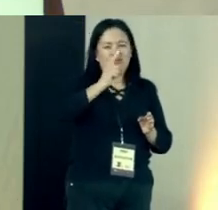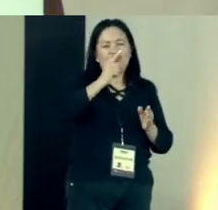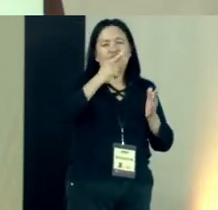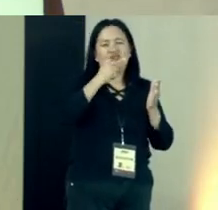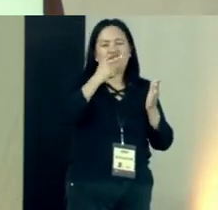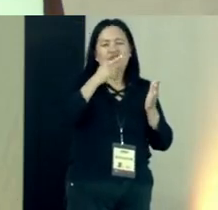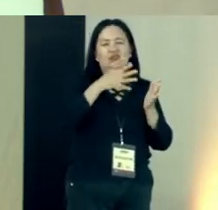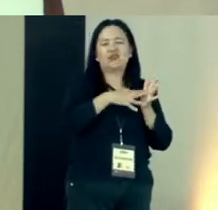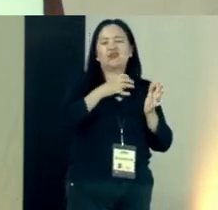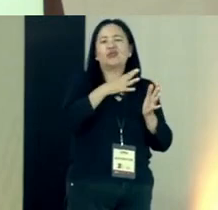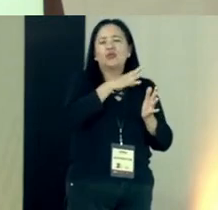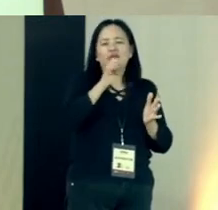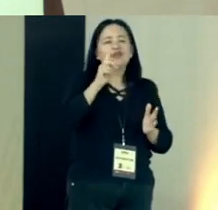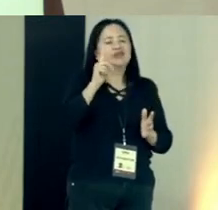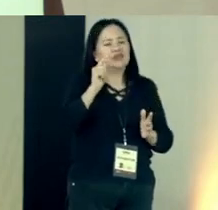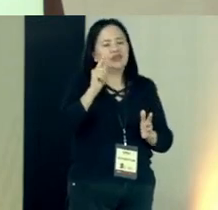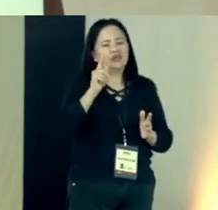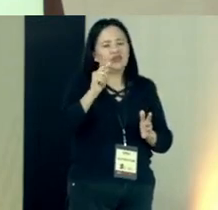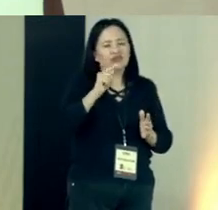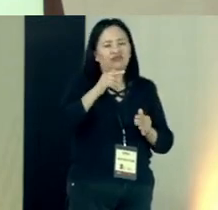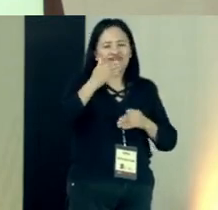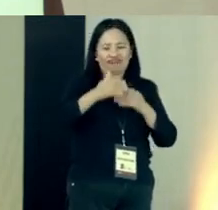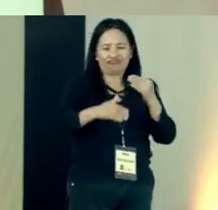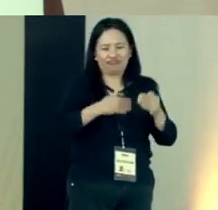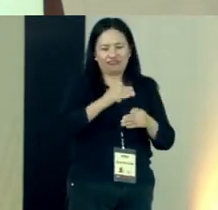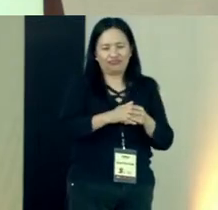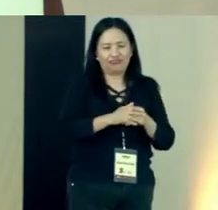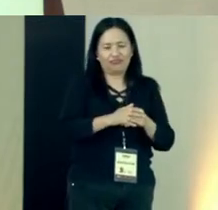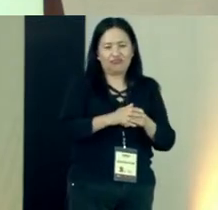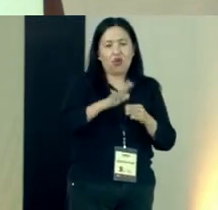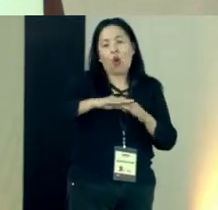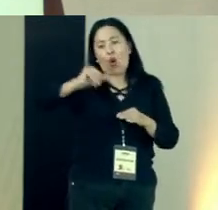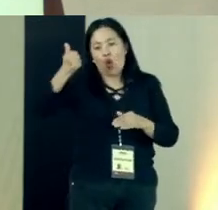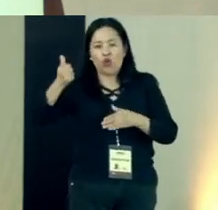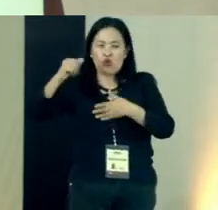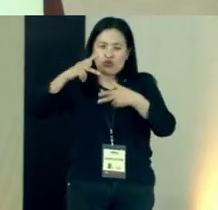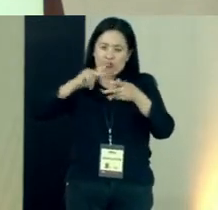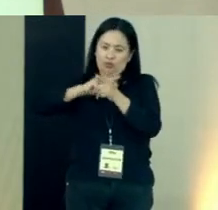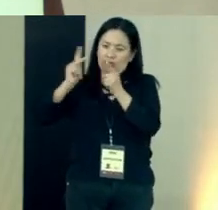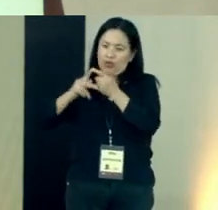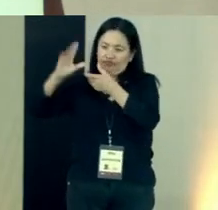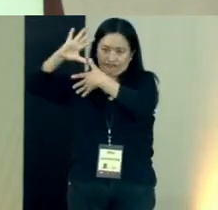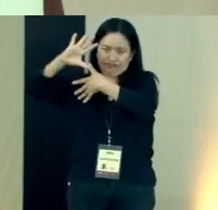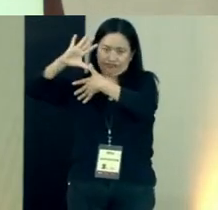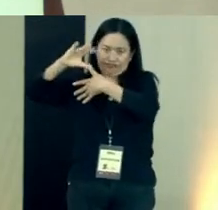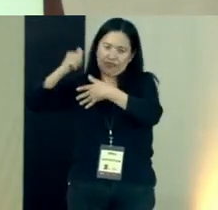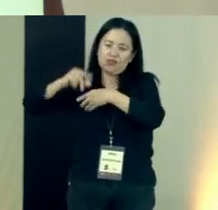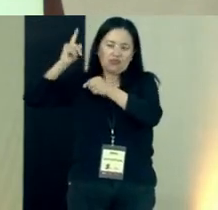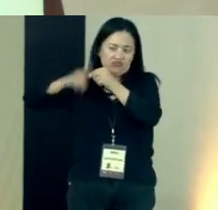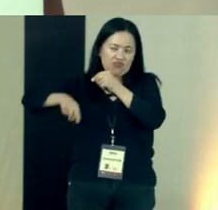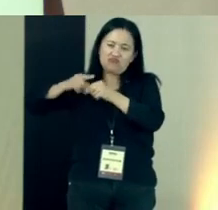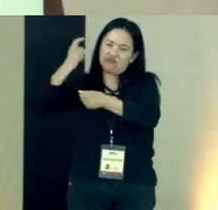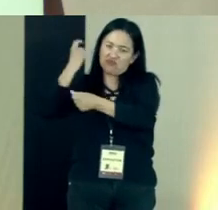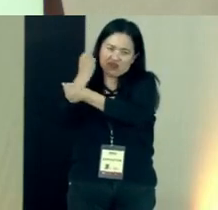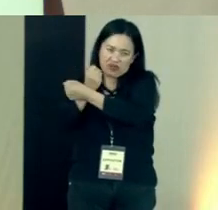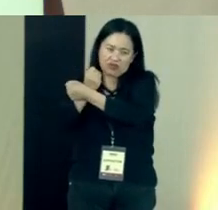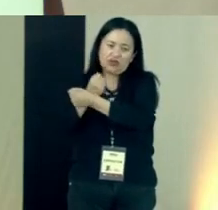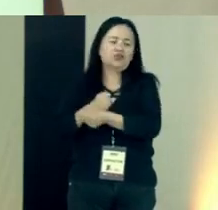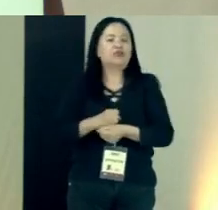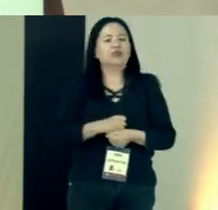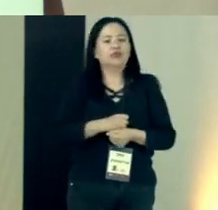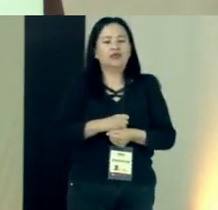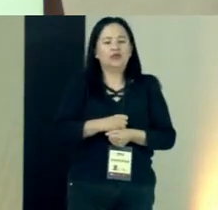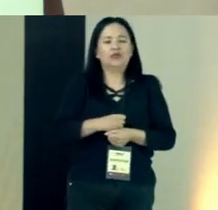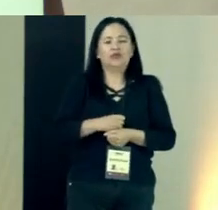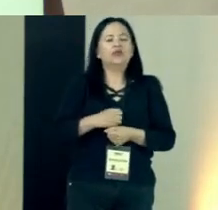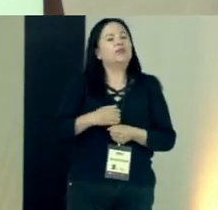muy, muy tarde en comparación con el resto de los países de América, con excepción de Cuba, que era colonia. Y